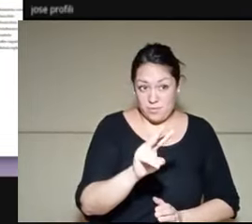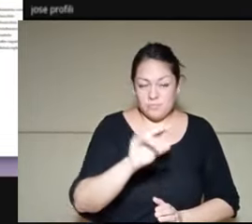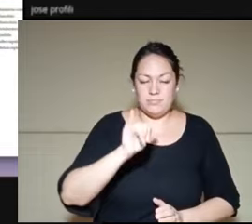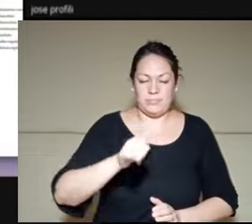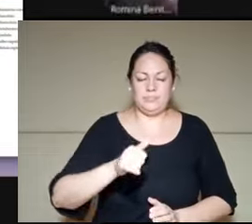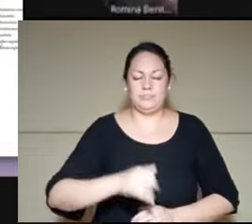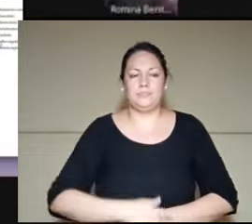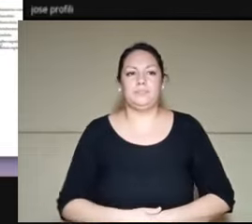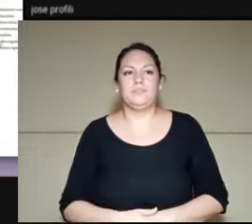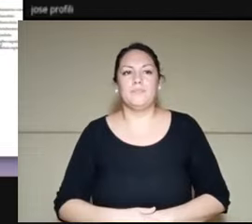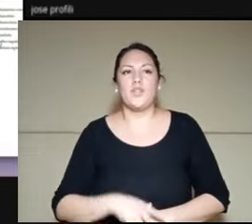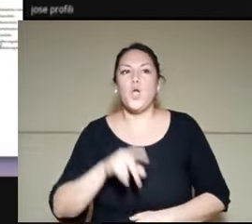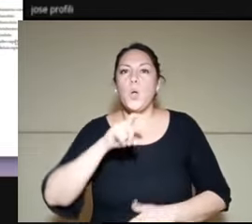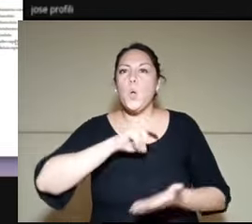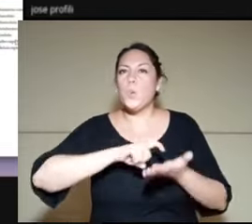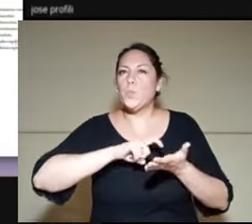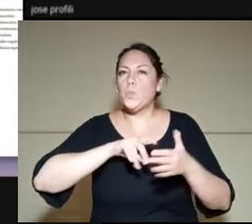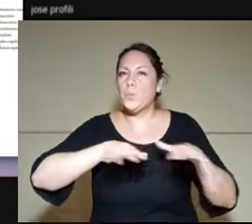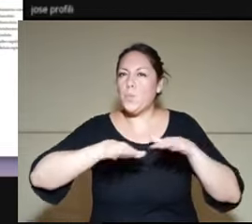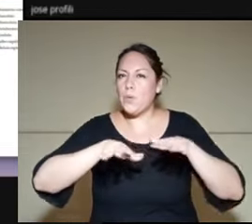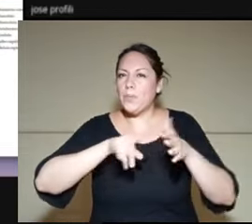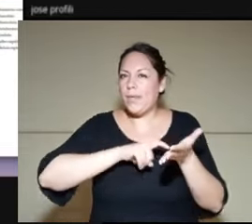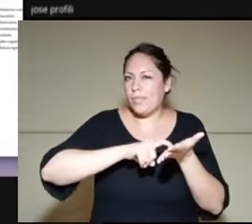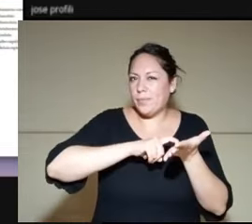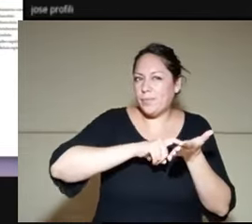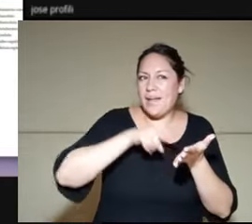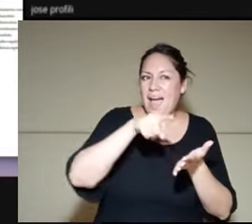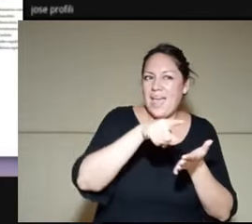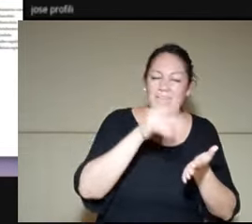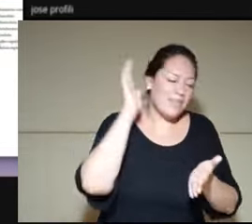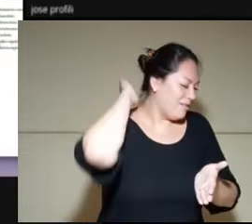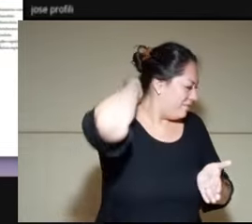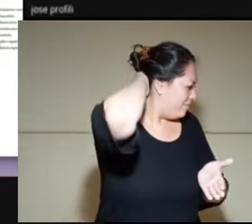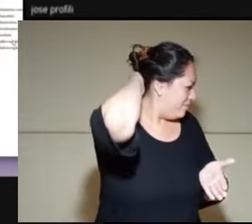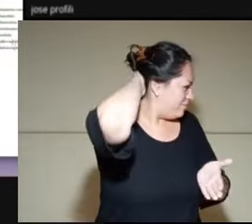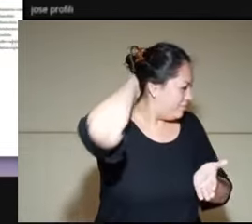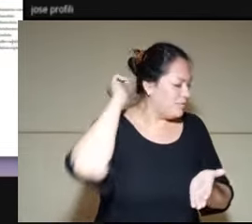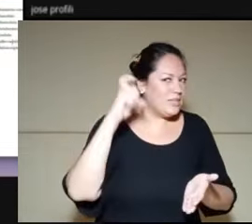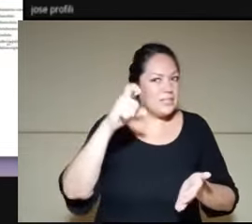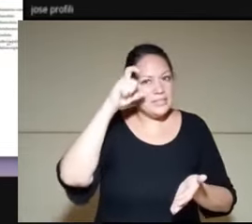Sí, ¿Lo sí, se ven? ve. Sí. Bien. ¿Ven el movimiento del cursor?